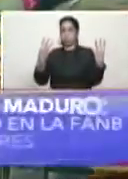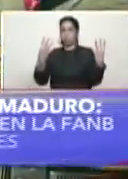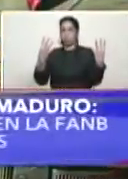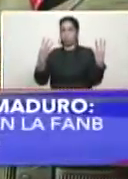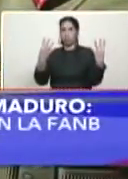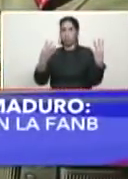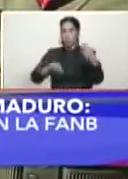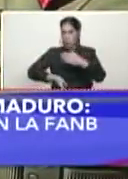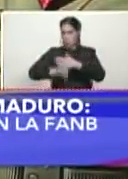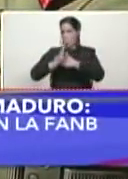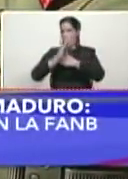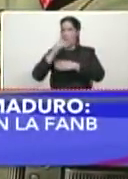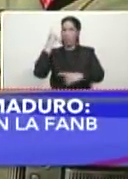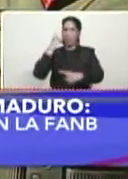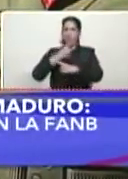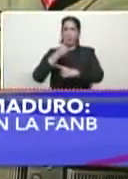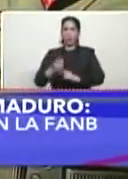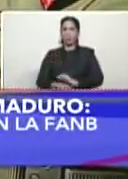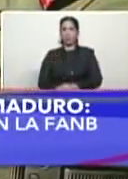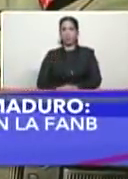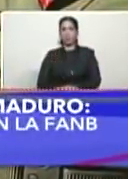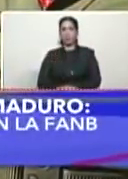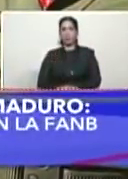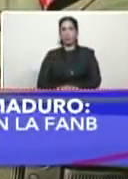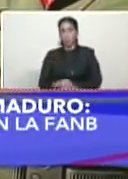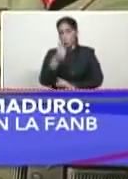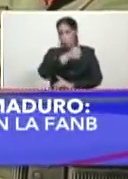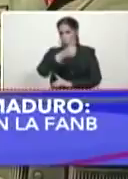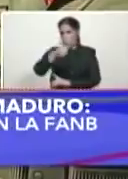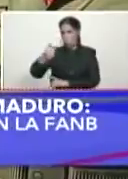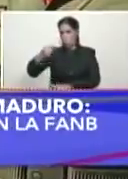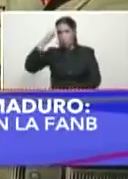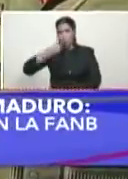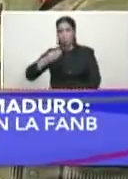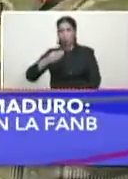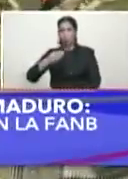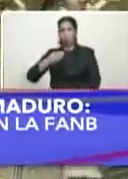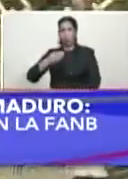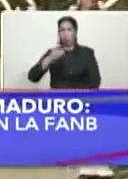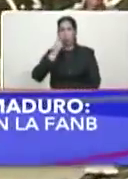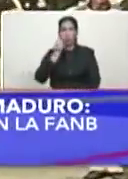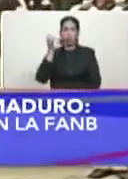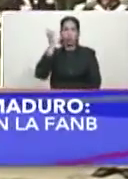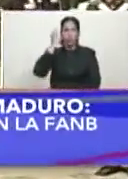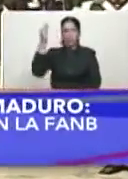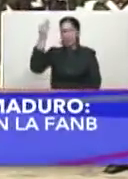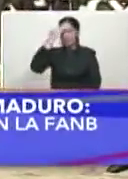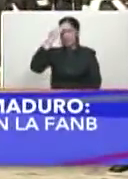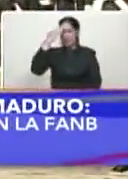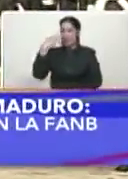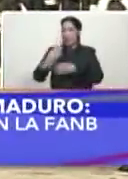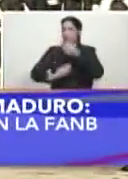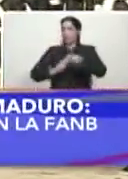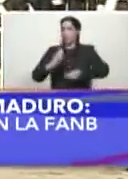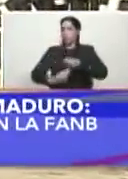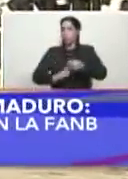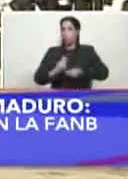cumpla su deber. Que cada soldado y soldada sepa qué hacer.